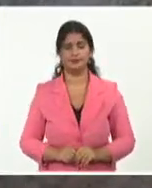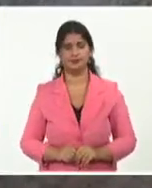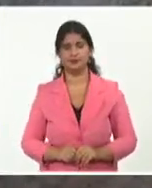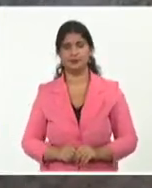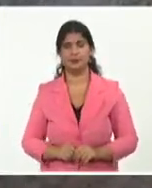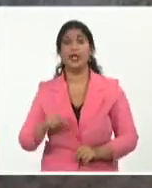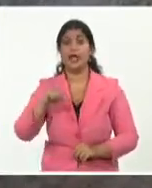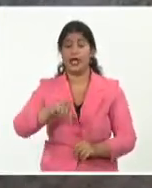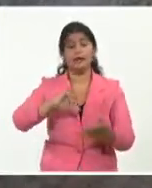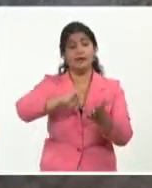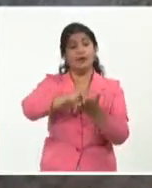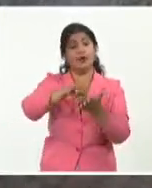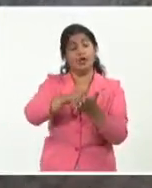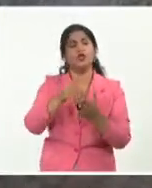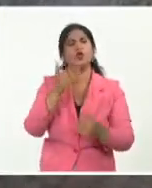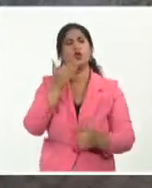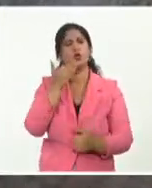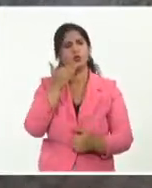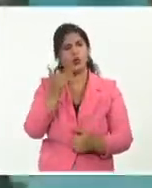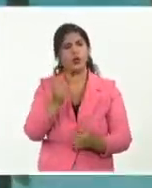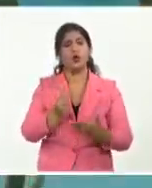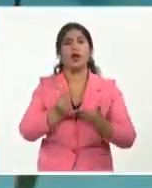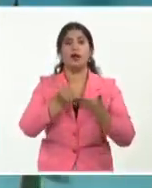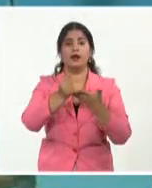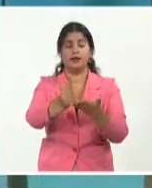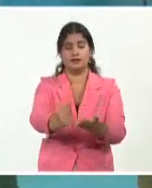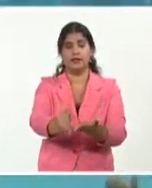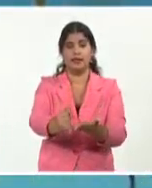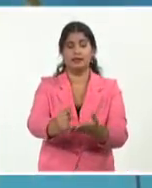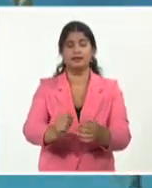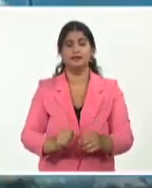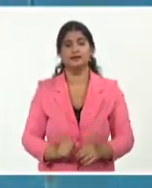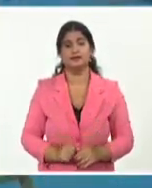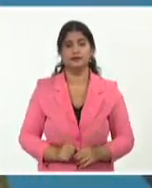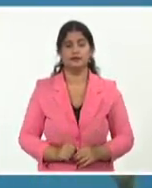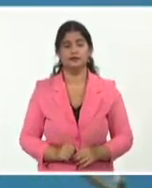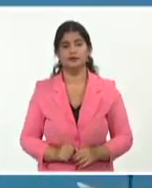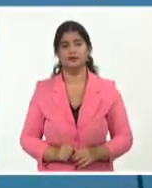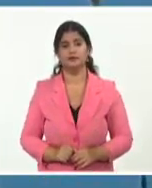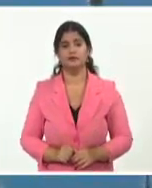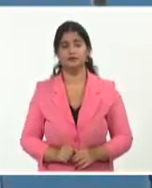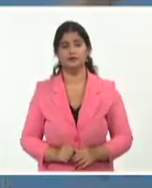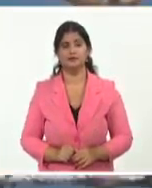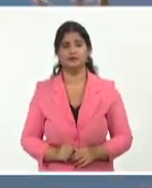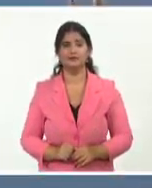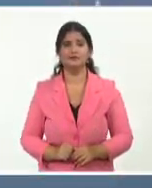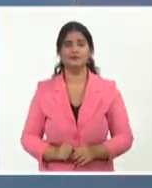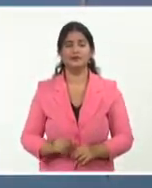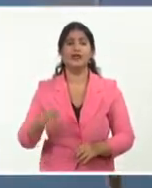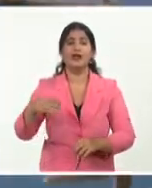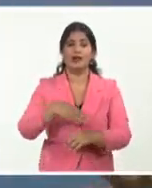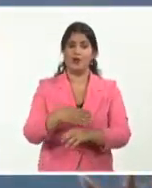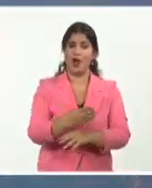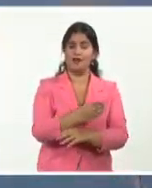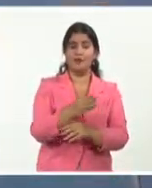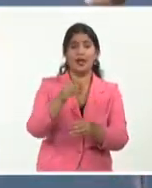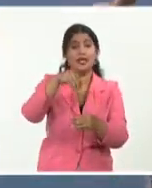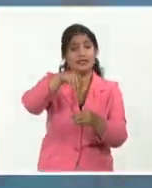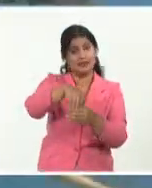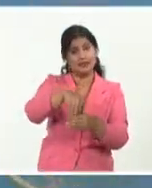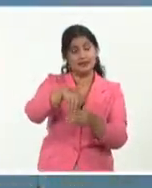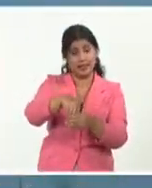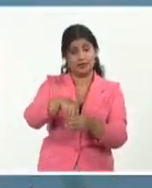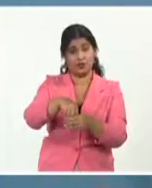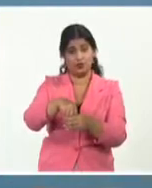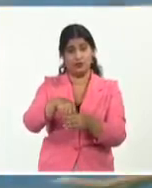también está relacionado con la reproducción sexual. Los fondos marinos del Parque Nacional Guanacabibes en la provincia de Pinar del Río